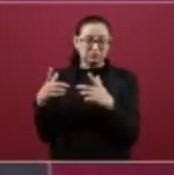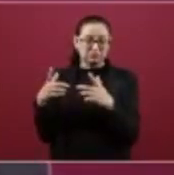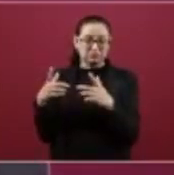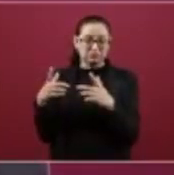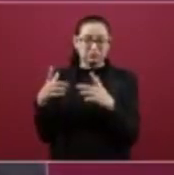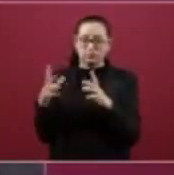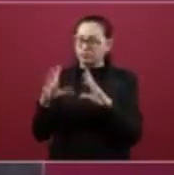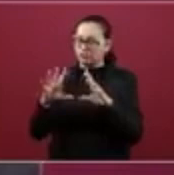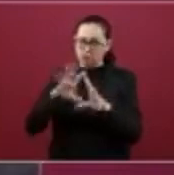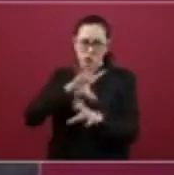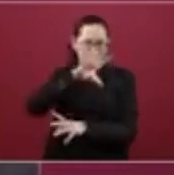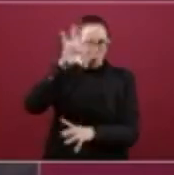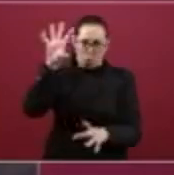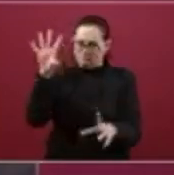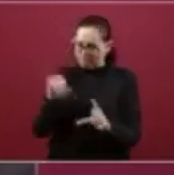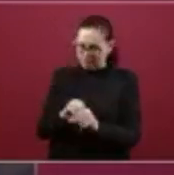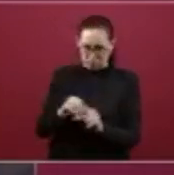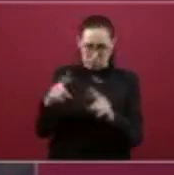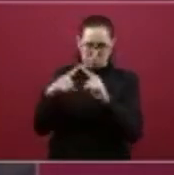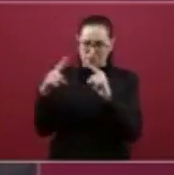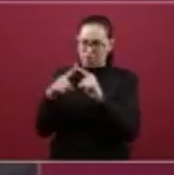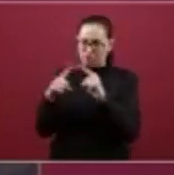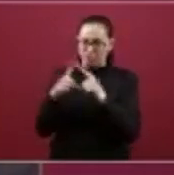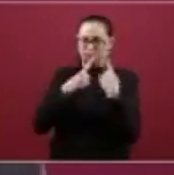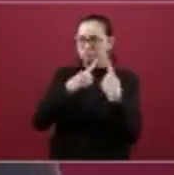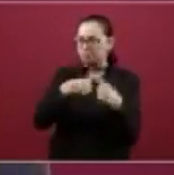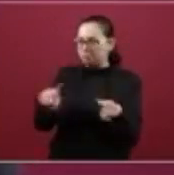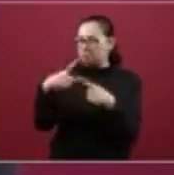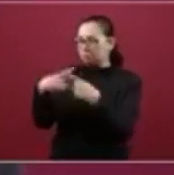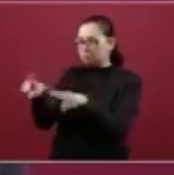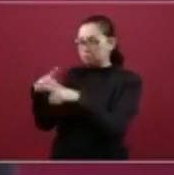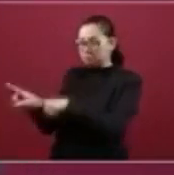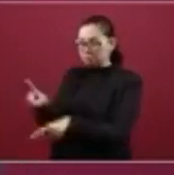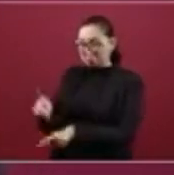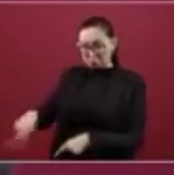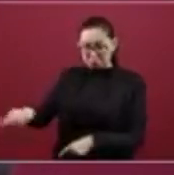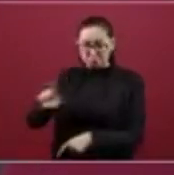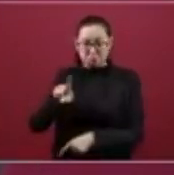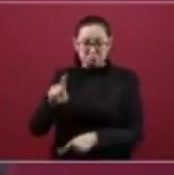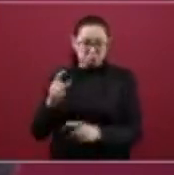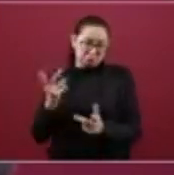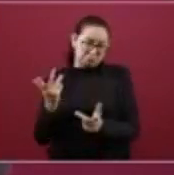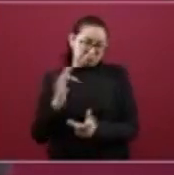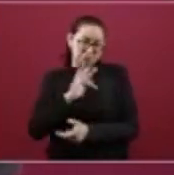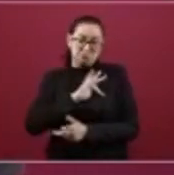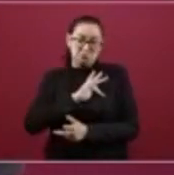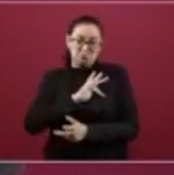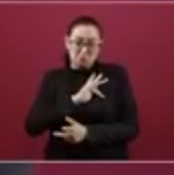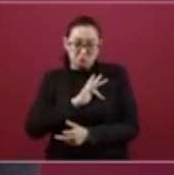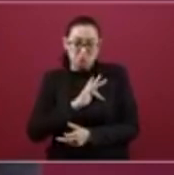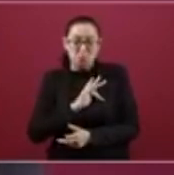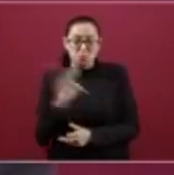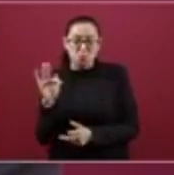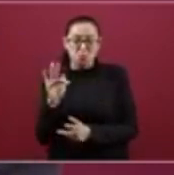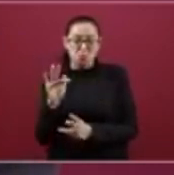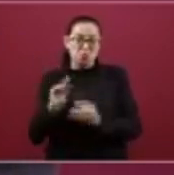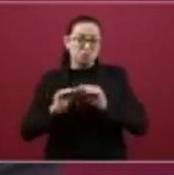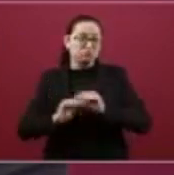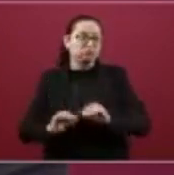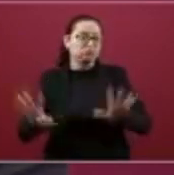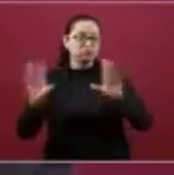de todas las manifestaciones tengan posibilidad de tener tiempos y